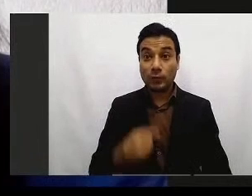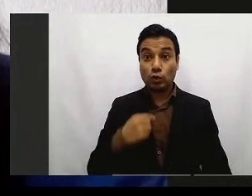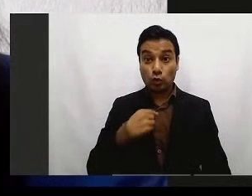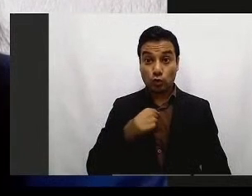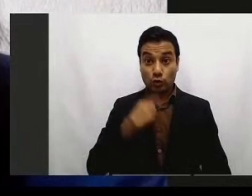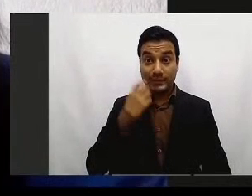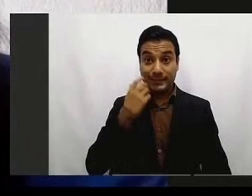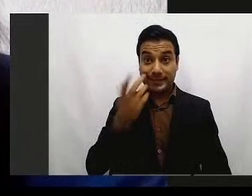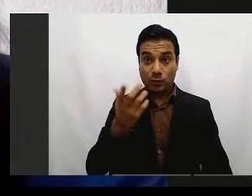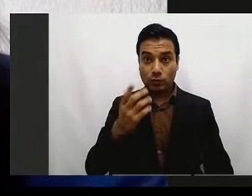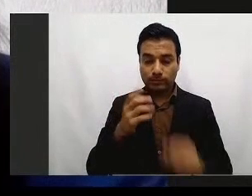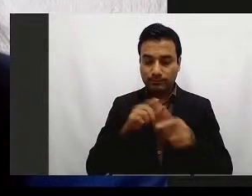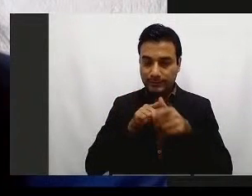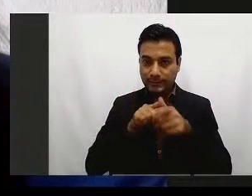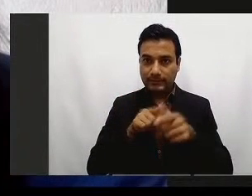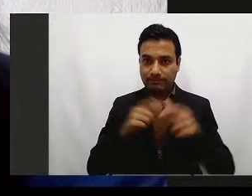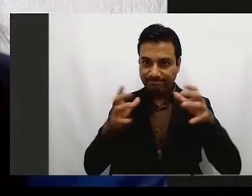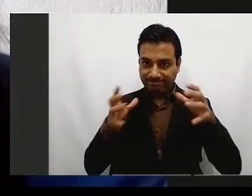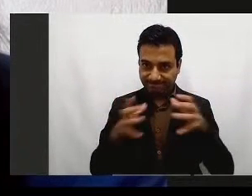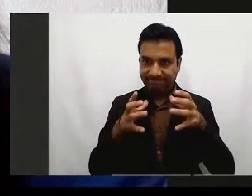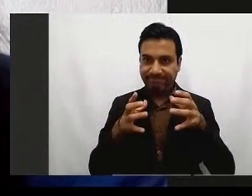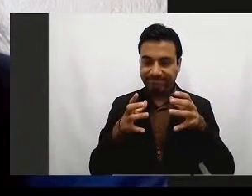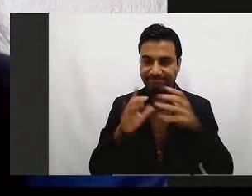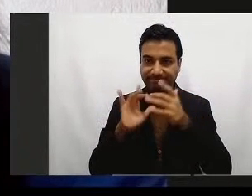de colaboración en red, ¿no? Creo que